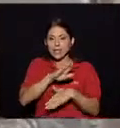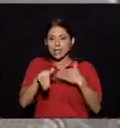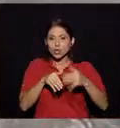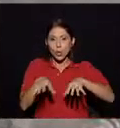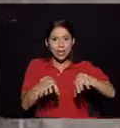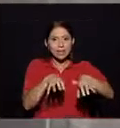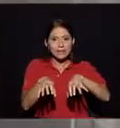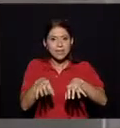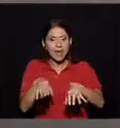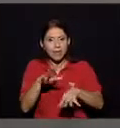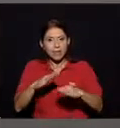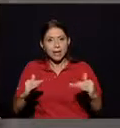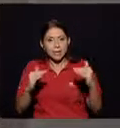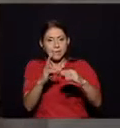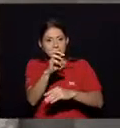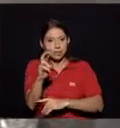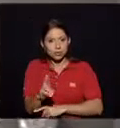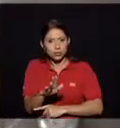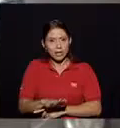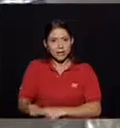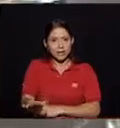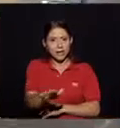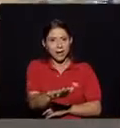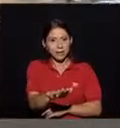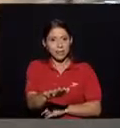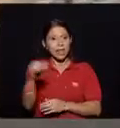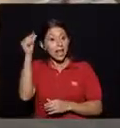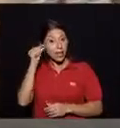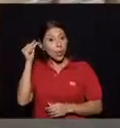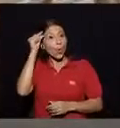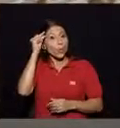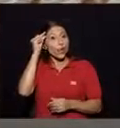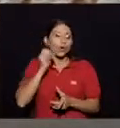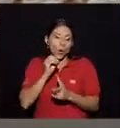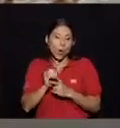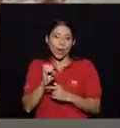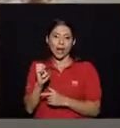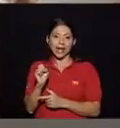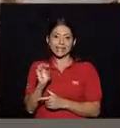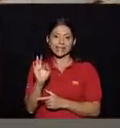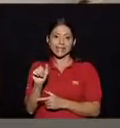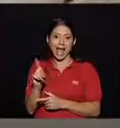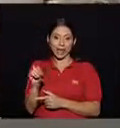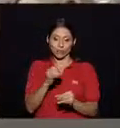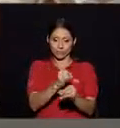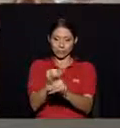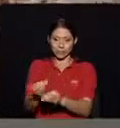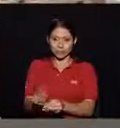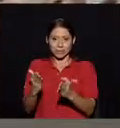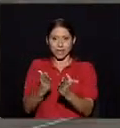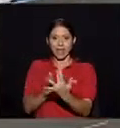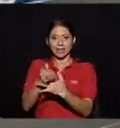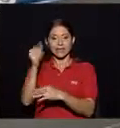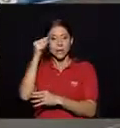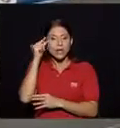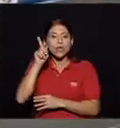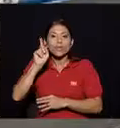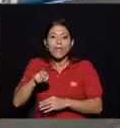Rica, el gobierno o el Estado, más bien a través del gobierno, debería generar políticas públicas que